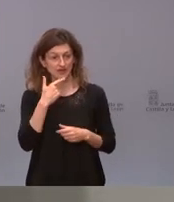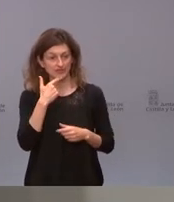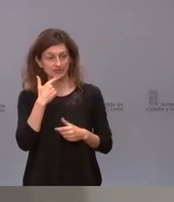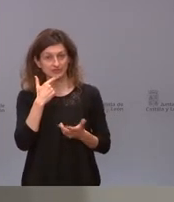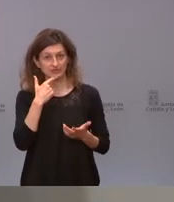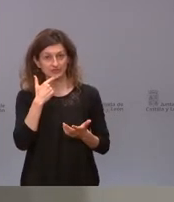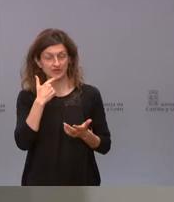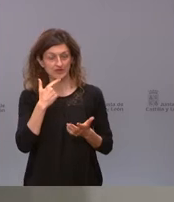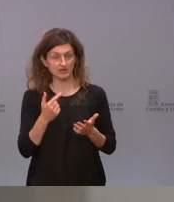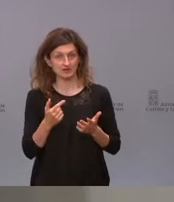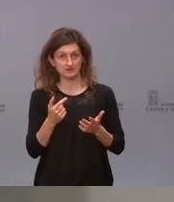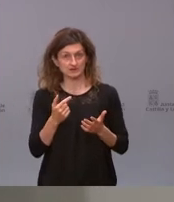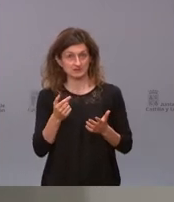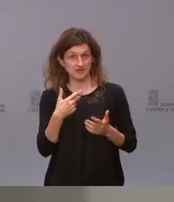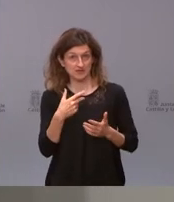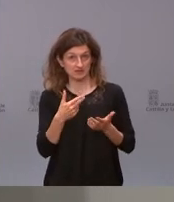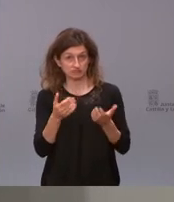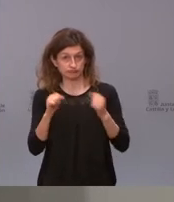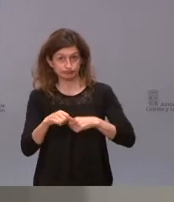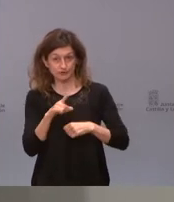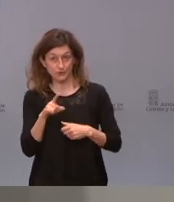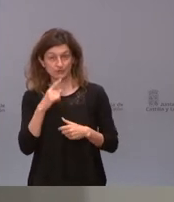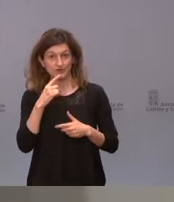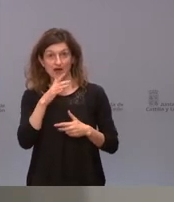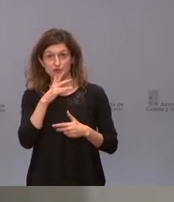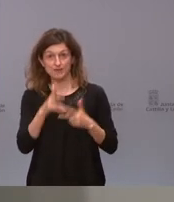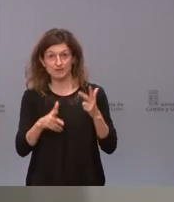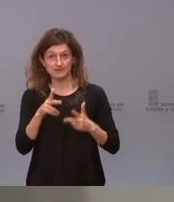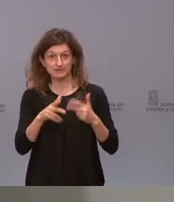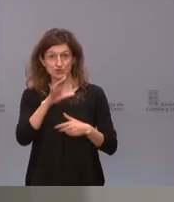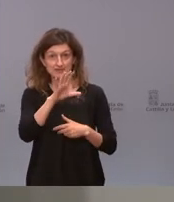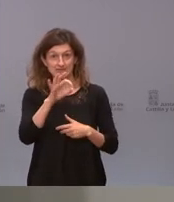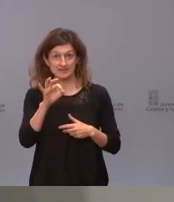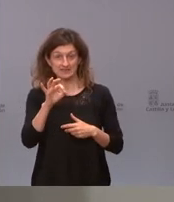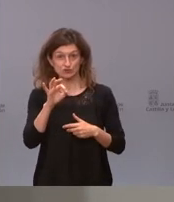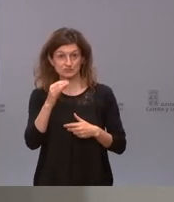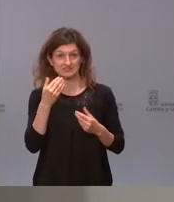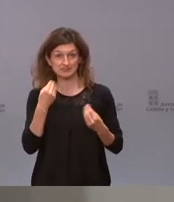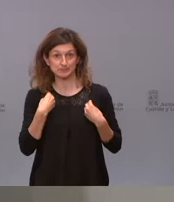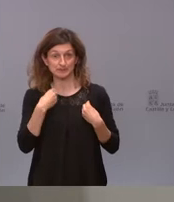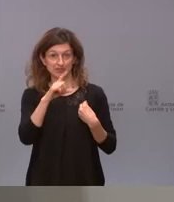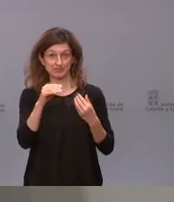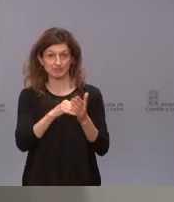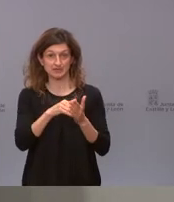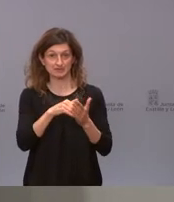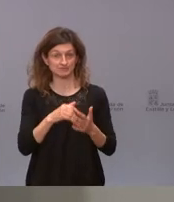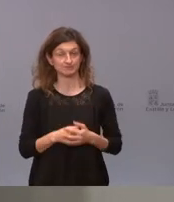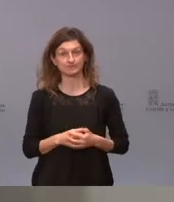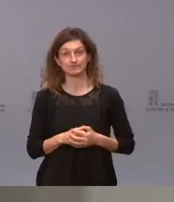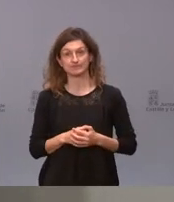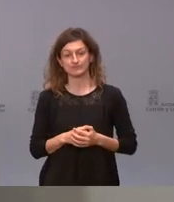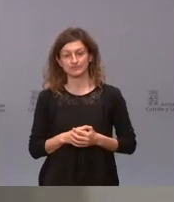desestimado y ahora mismo pues a país vasco está en más de 500% mil habitantes es decir que hay medidas